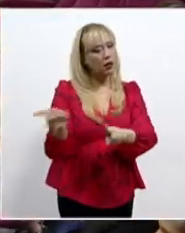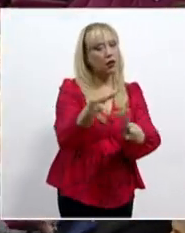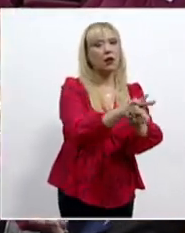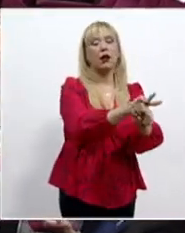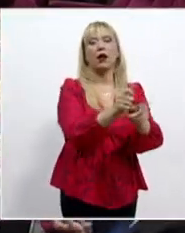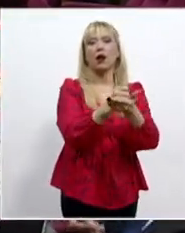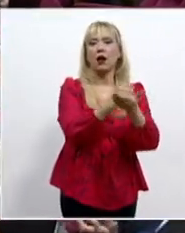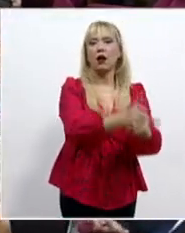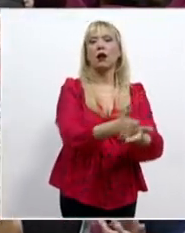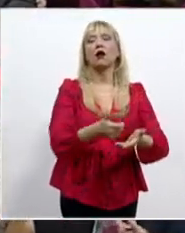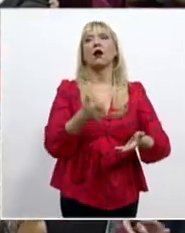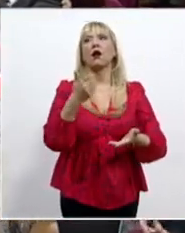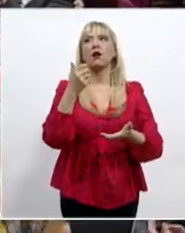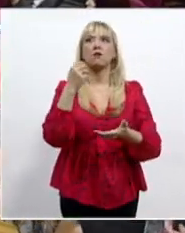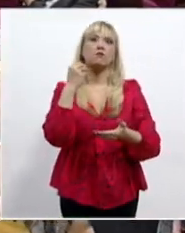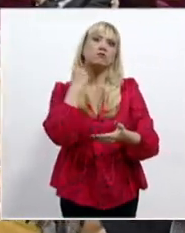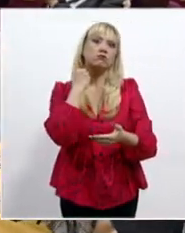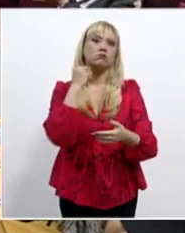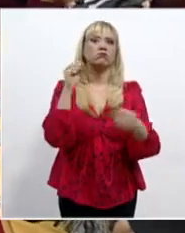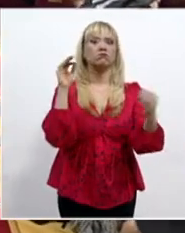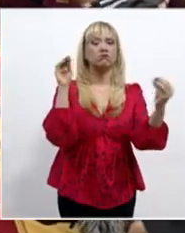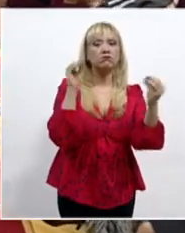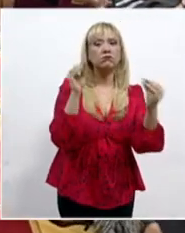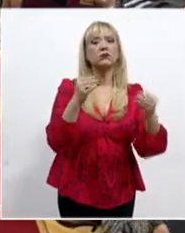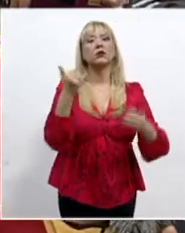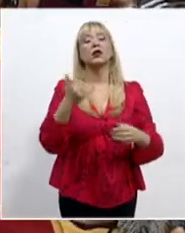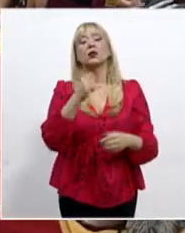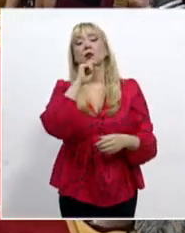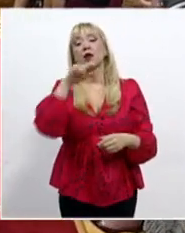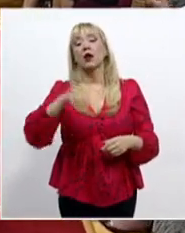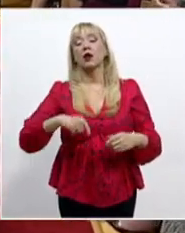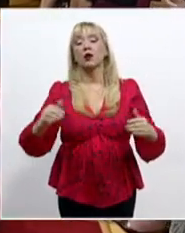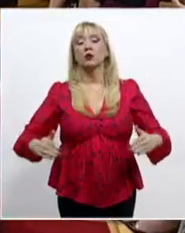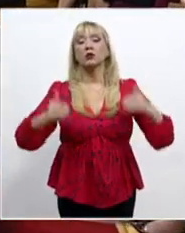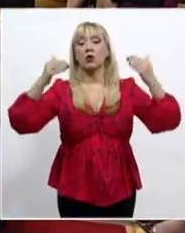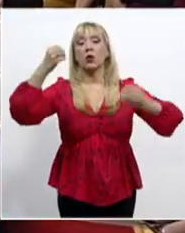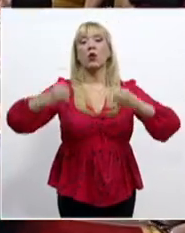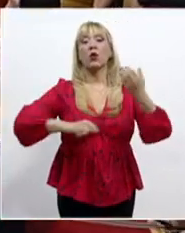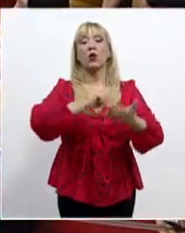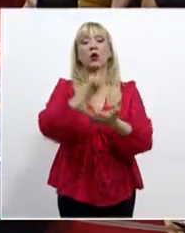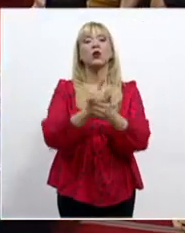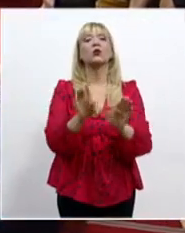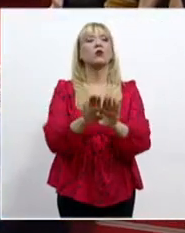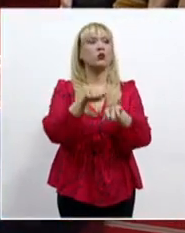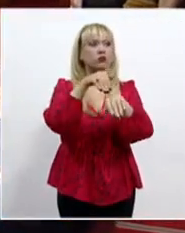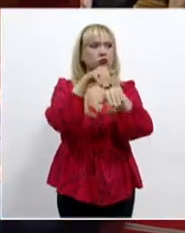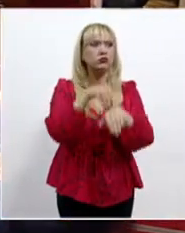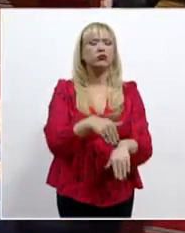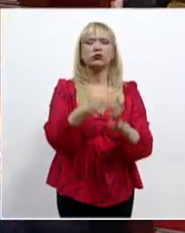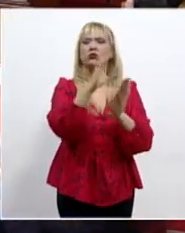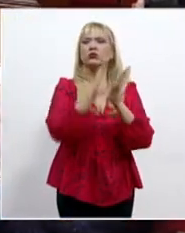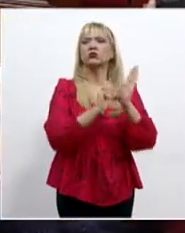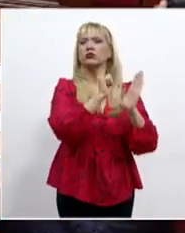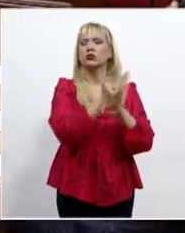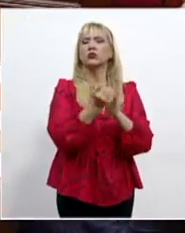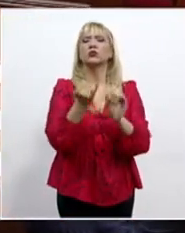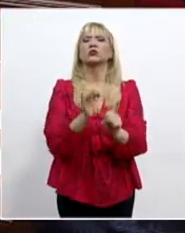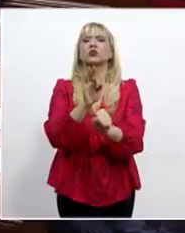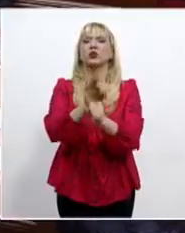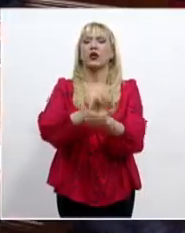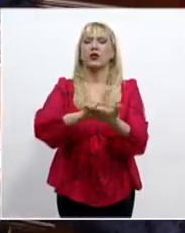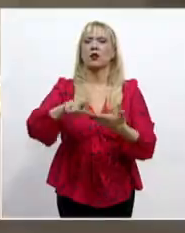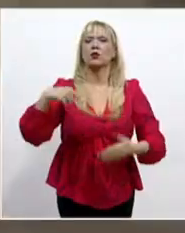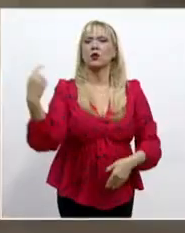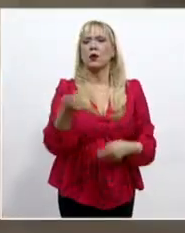El presupuesto solicitado es para continuar con la construcción de la doctrina constitucional y favorecer la protección de los derechos